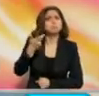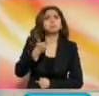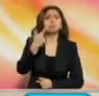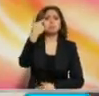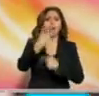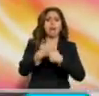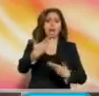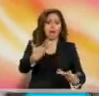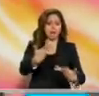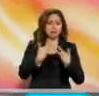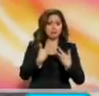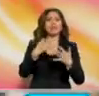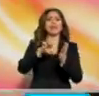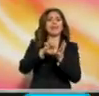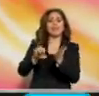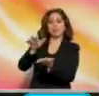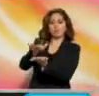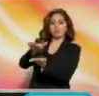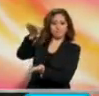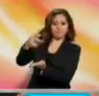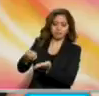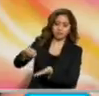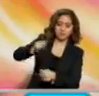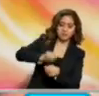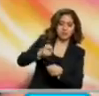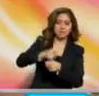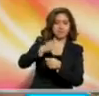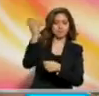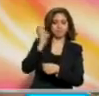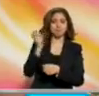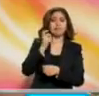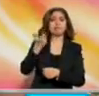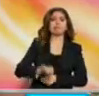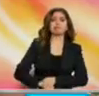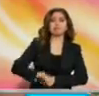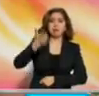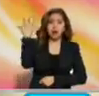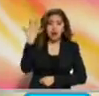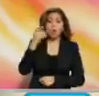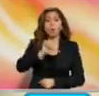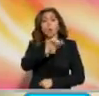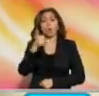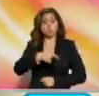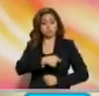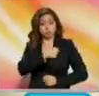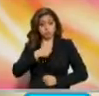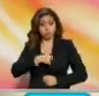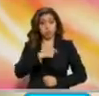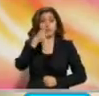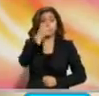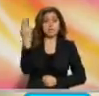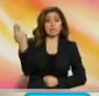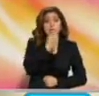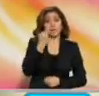a diferencia de las fórmulas que pueden tener un costo importante, tiene otra ventaja que es que no requiere ningún proceso